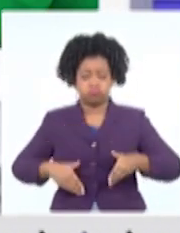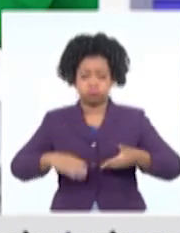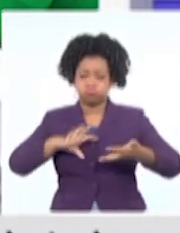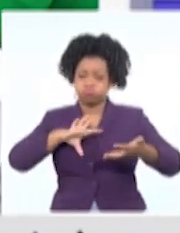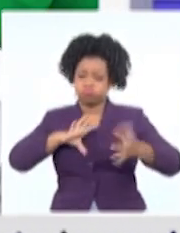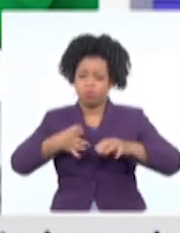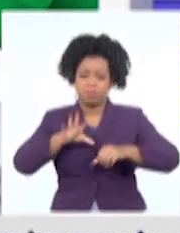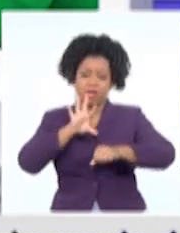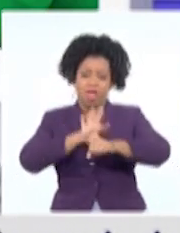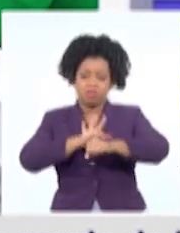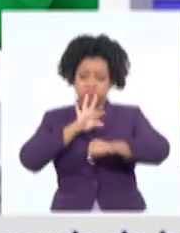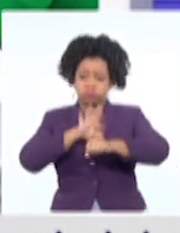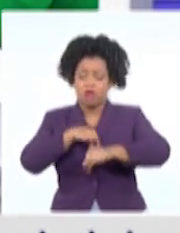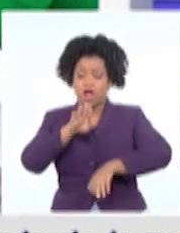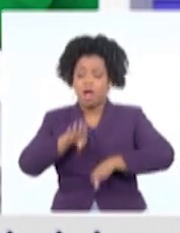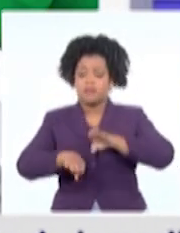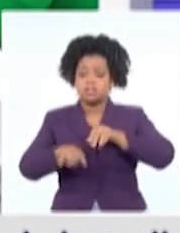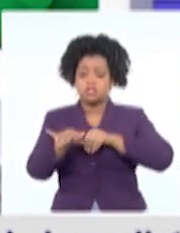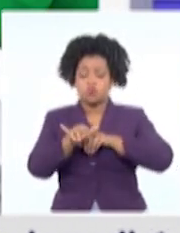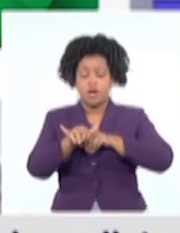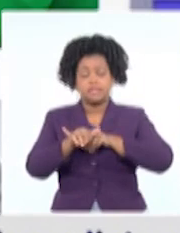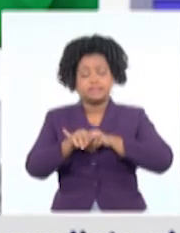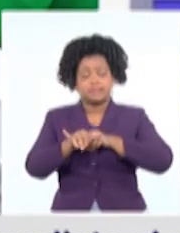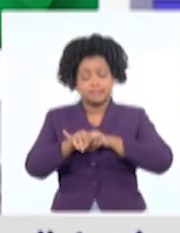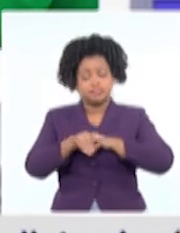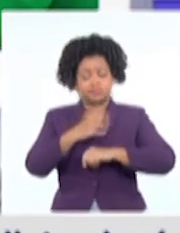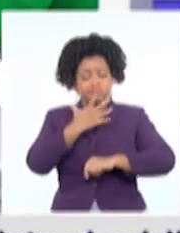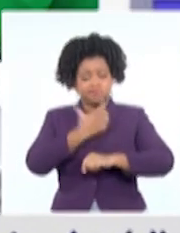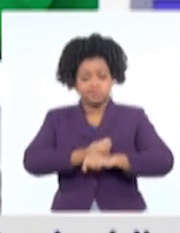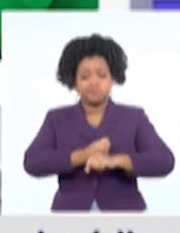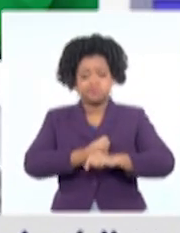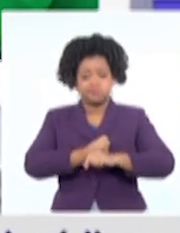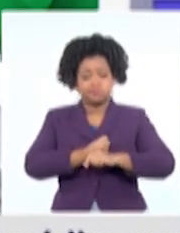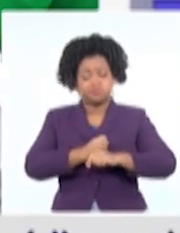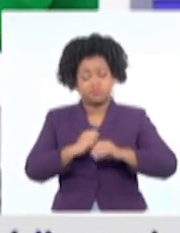veces el pronóstico no sea todo lo favorable que se quisiera.